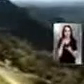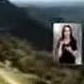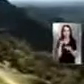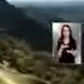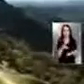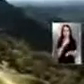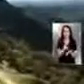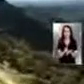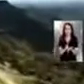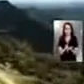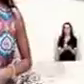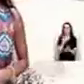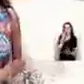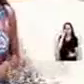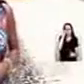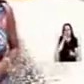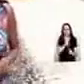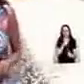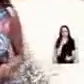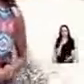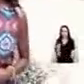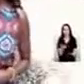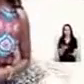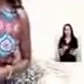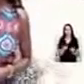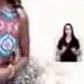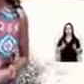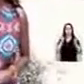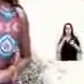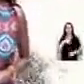lugar tienen una sola misión, disfrutar.